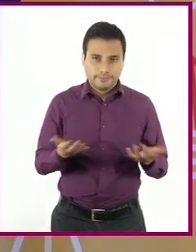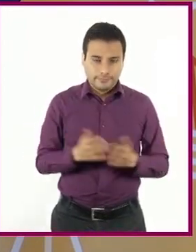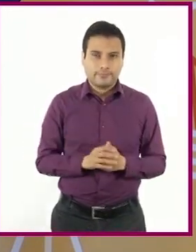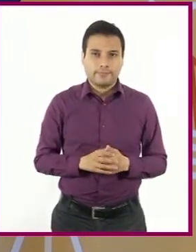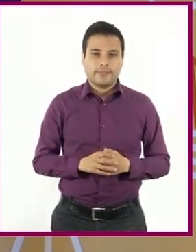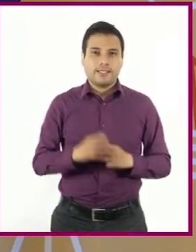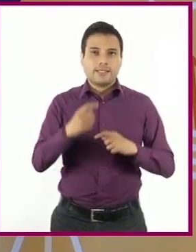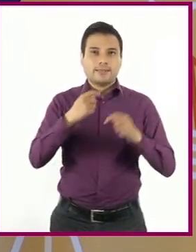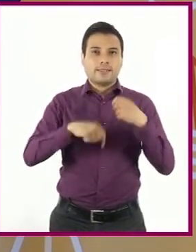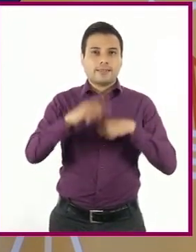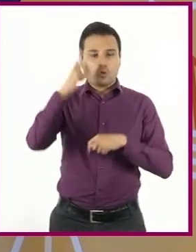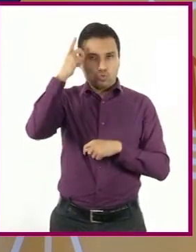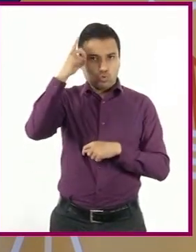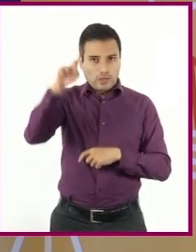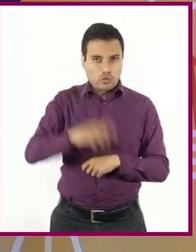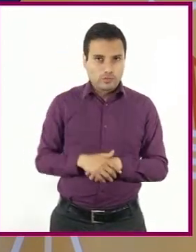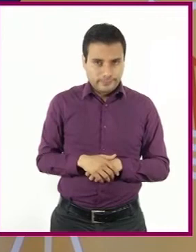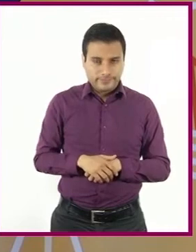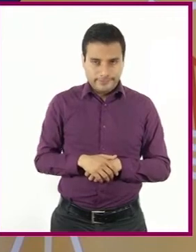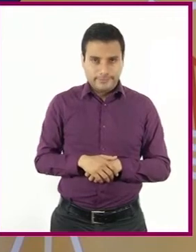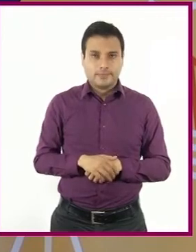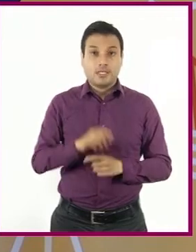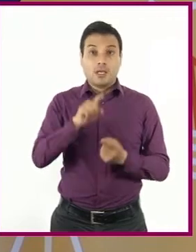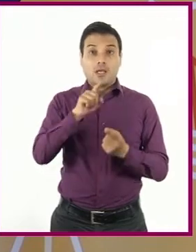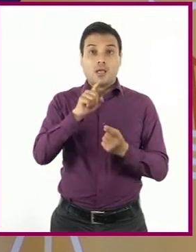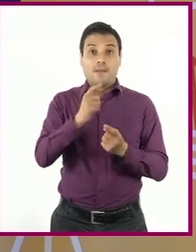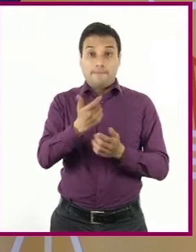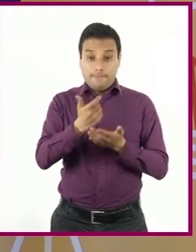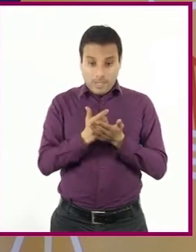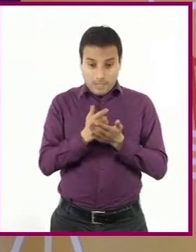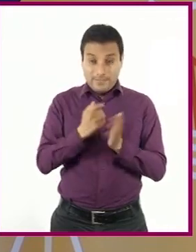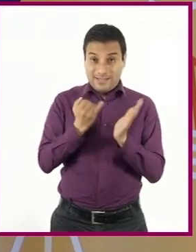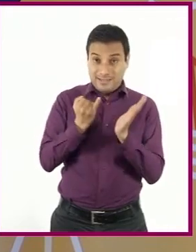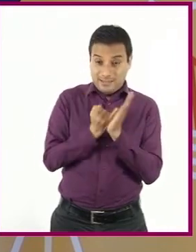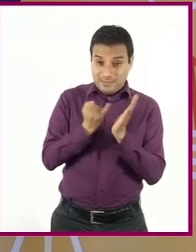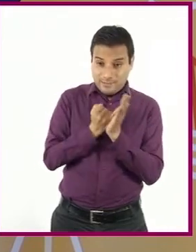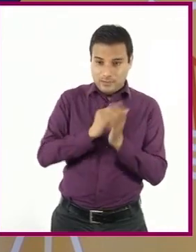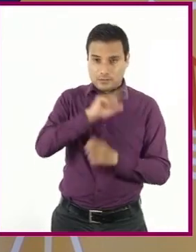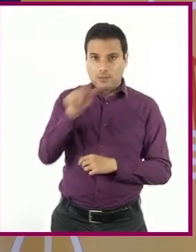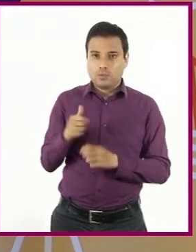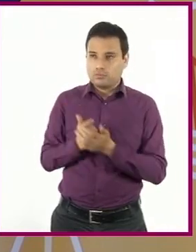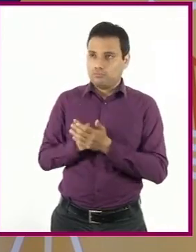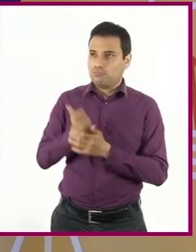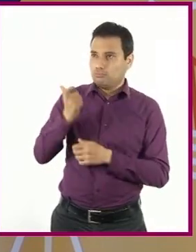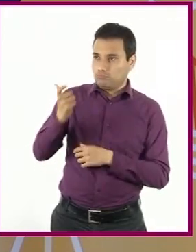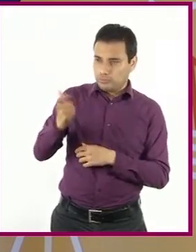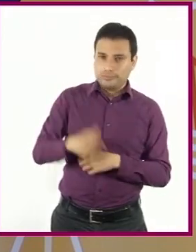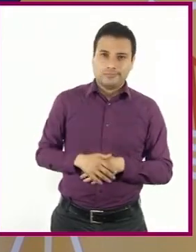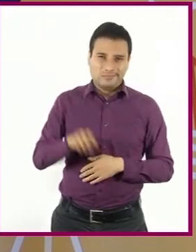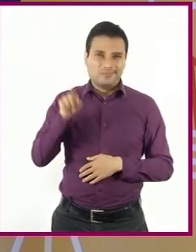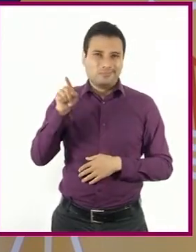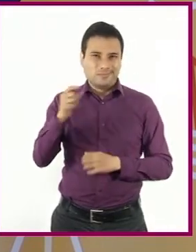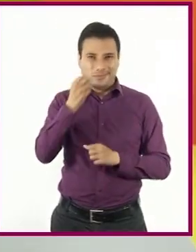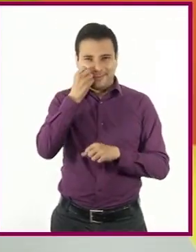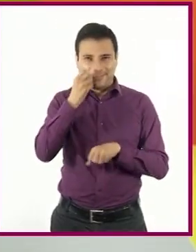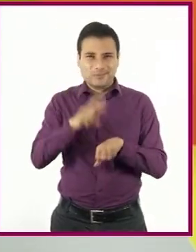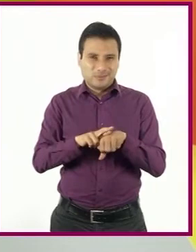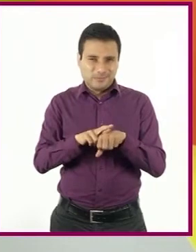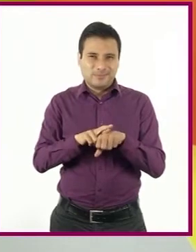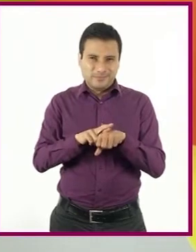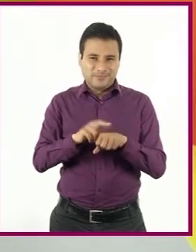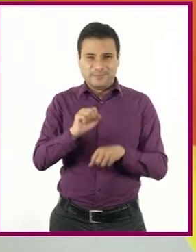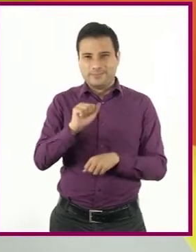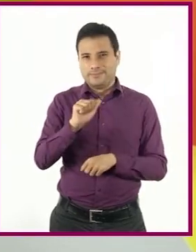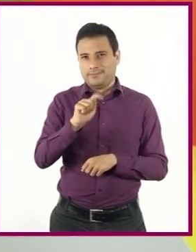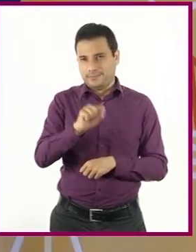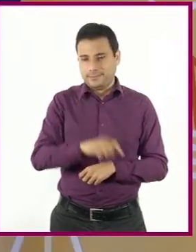de la tienda trasladará el IVA que se paga por la bebida y lo aportará al Servicio de Administración Tributaria